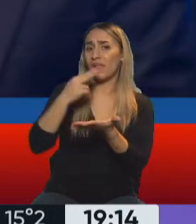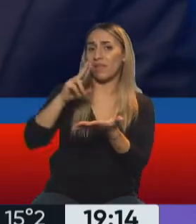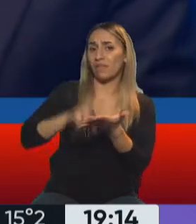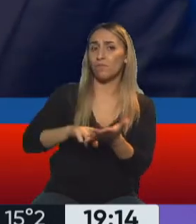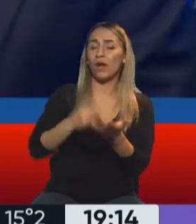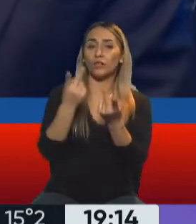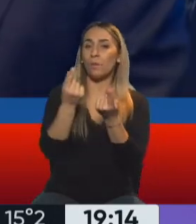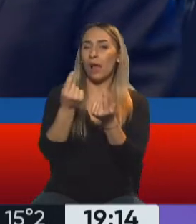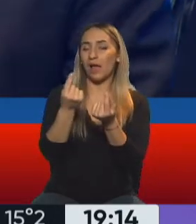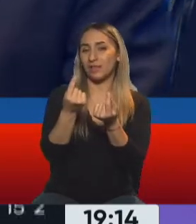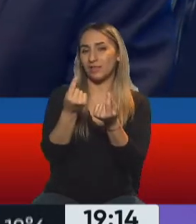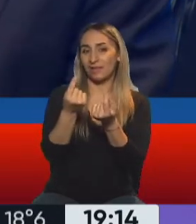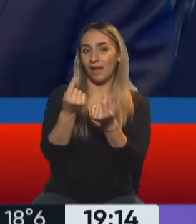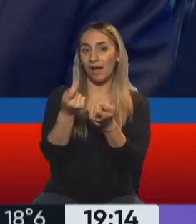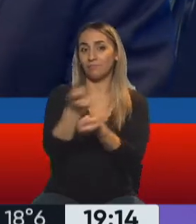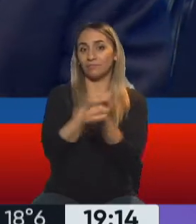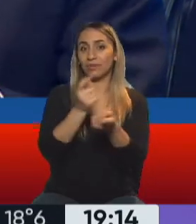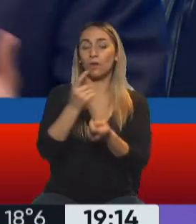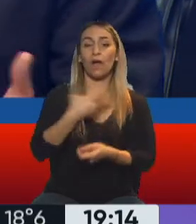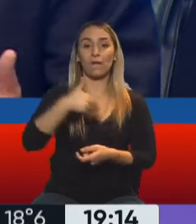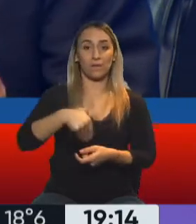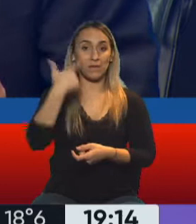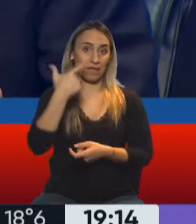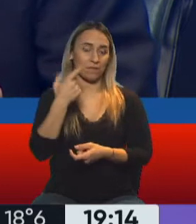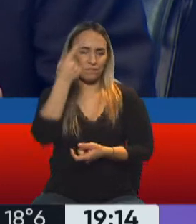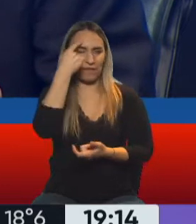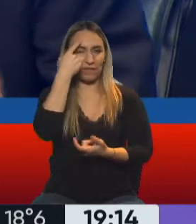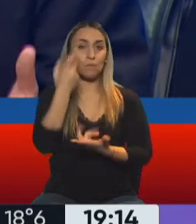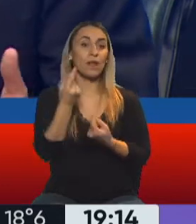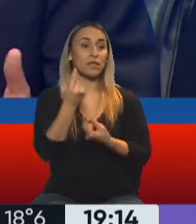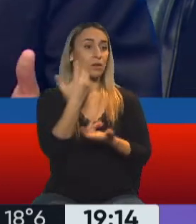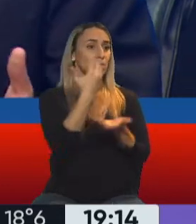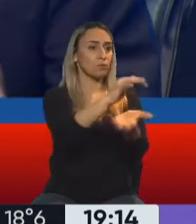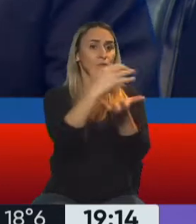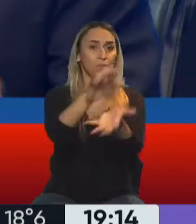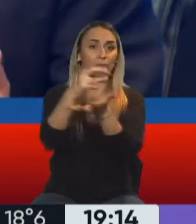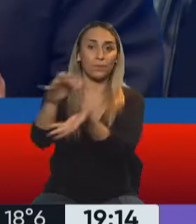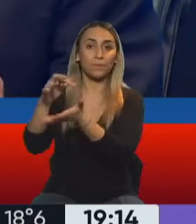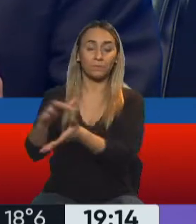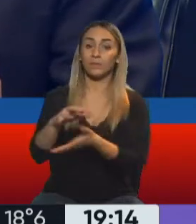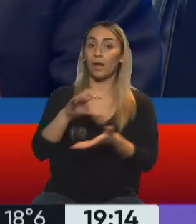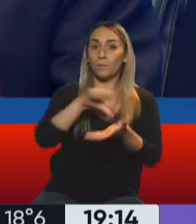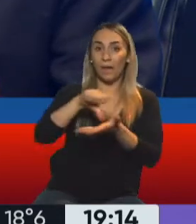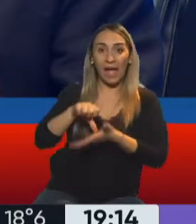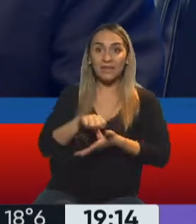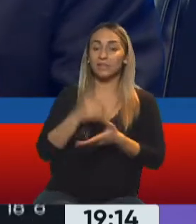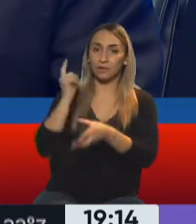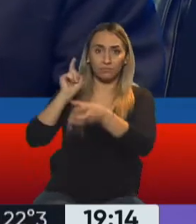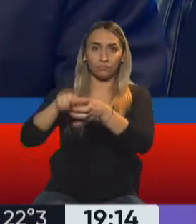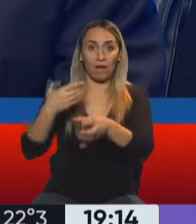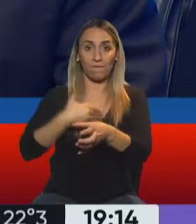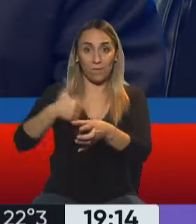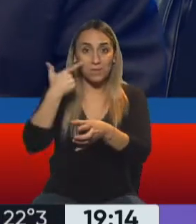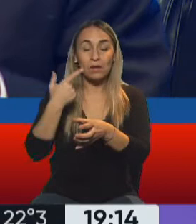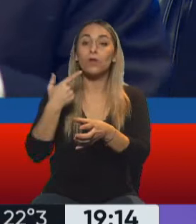dinero extra que piensa justamente inyectar el Fondo Monetario Internacional a aquellos países miembros del organismo en este contexto extraordinario,